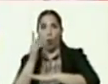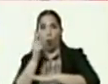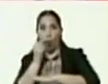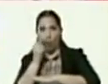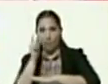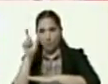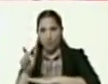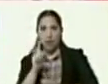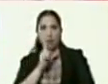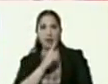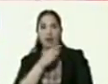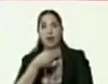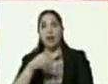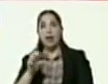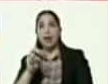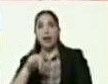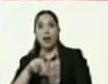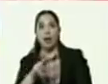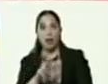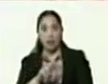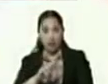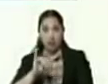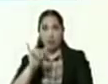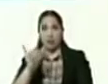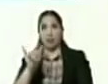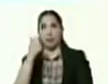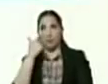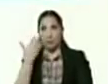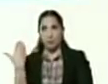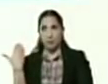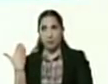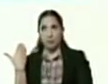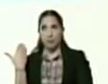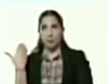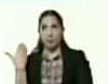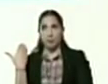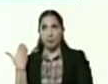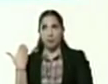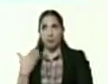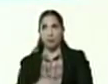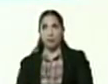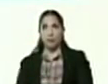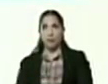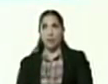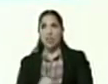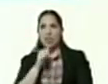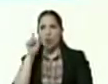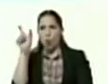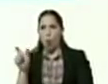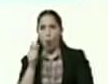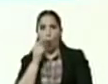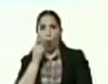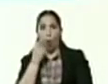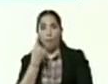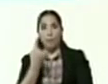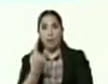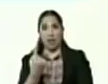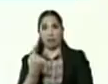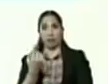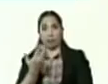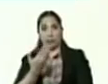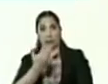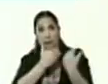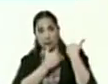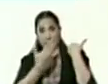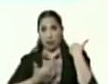llama Henry Manuel Valero Peinado quien fungía como alcalde